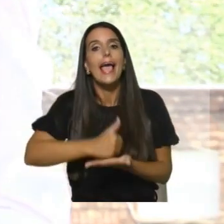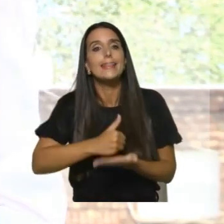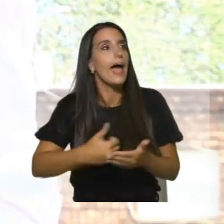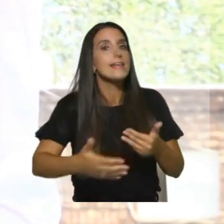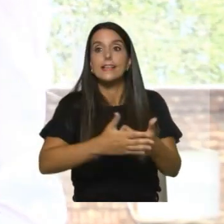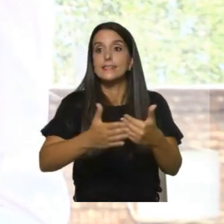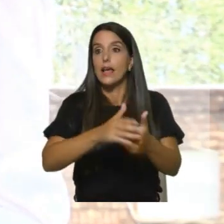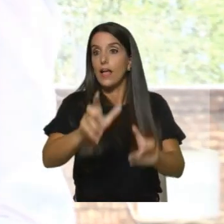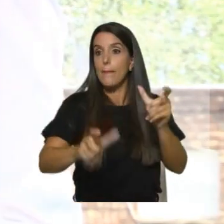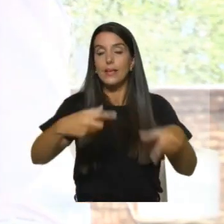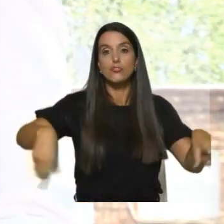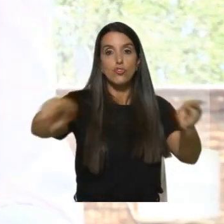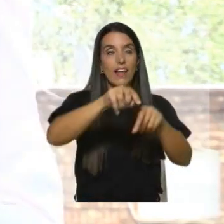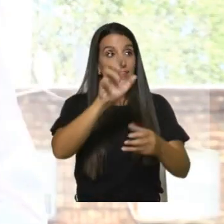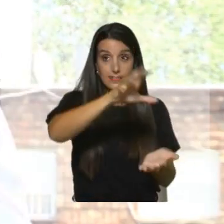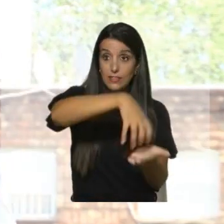proximidad.